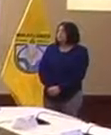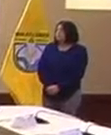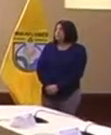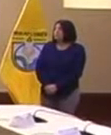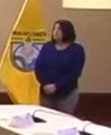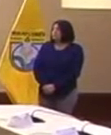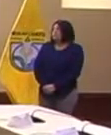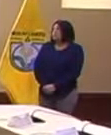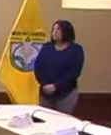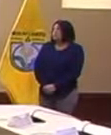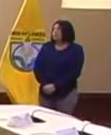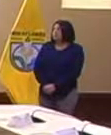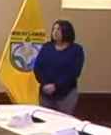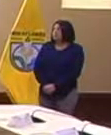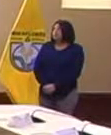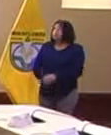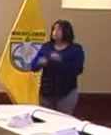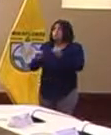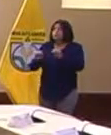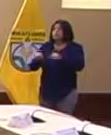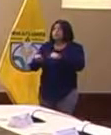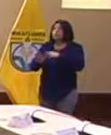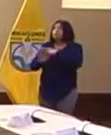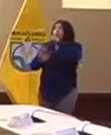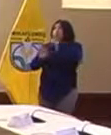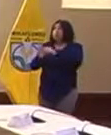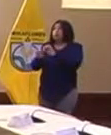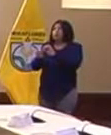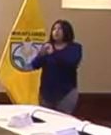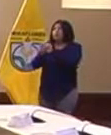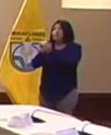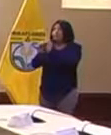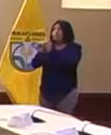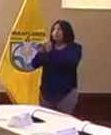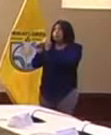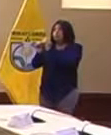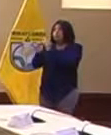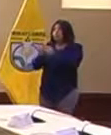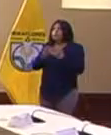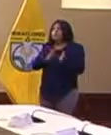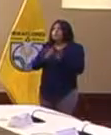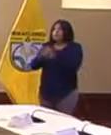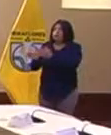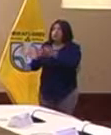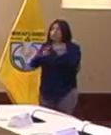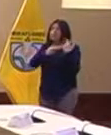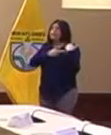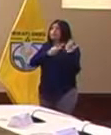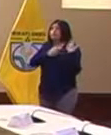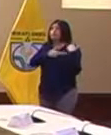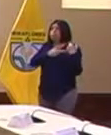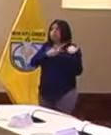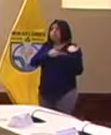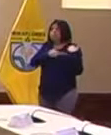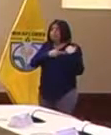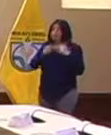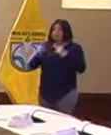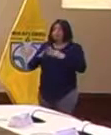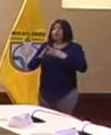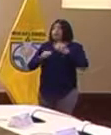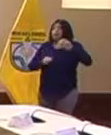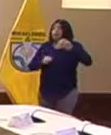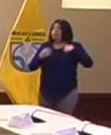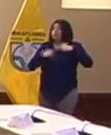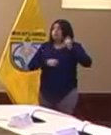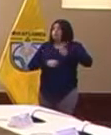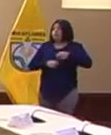Por favor, adelante. Es el proyecto de ordenanza que modifica el reglamento de organización, funciones y responsabilidades de la Procuraduría Pública Municipal